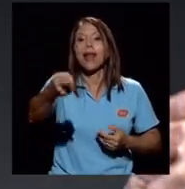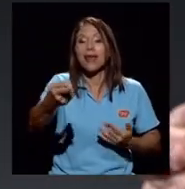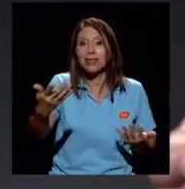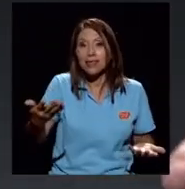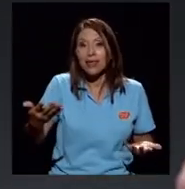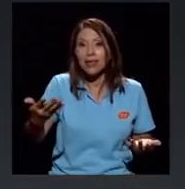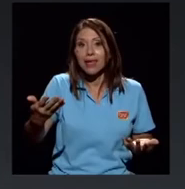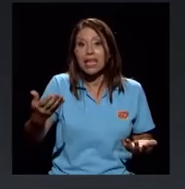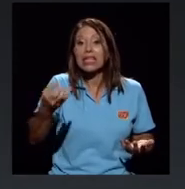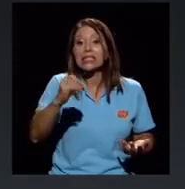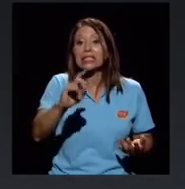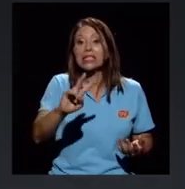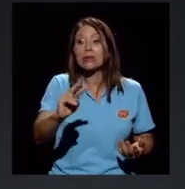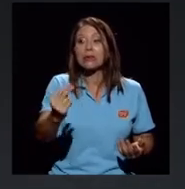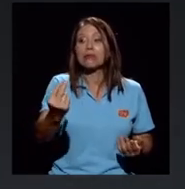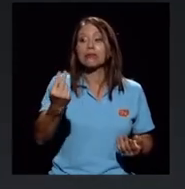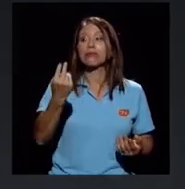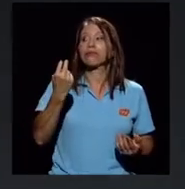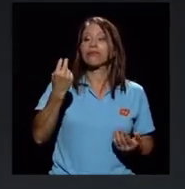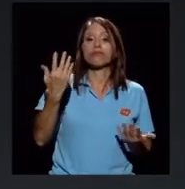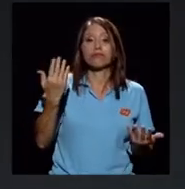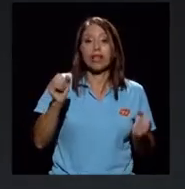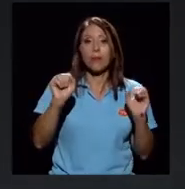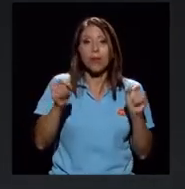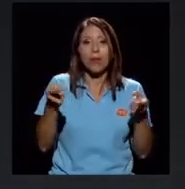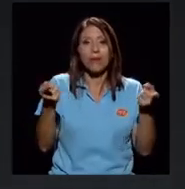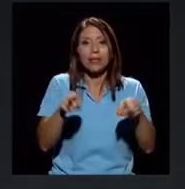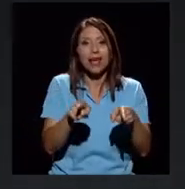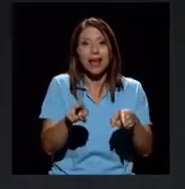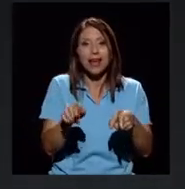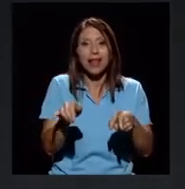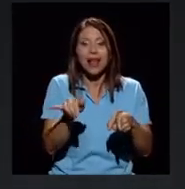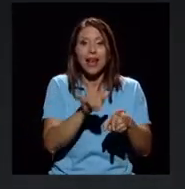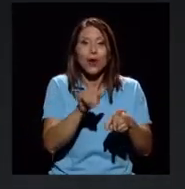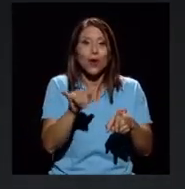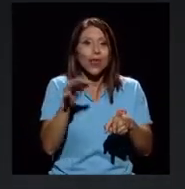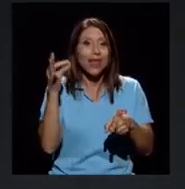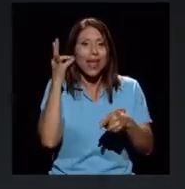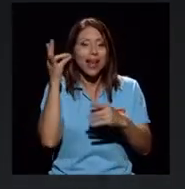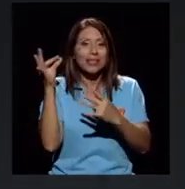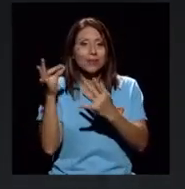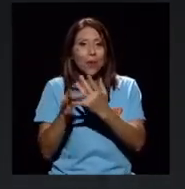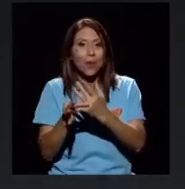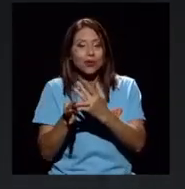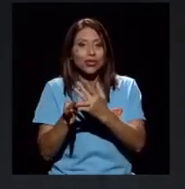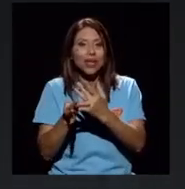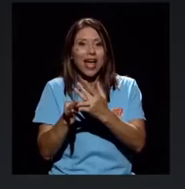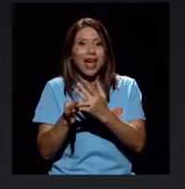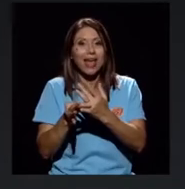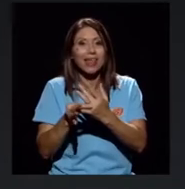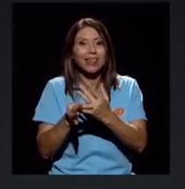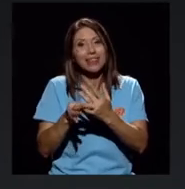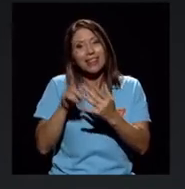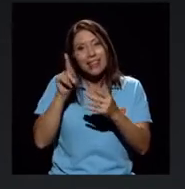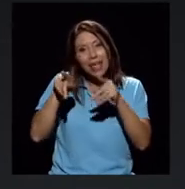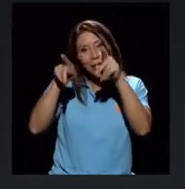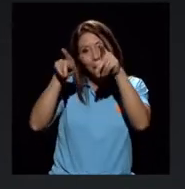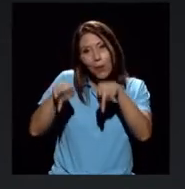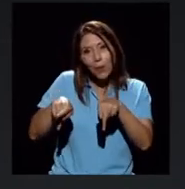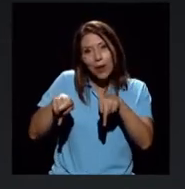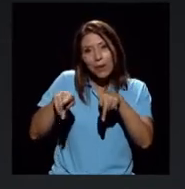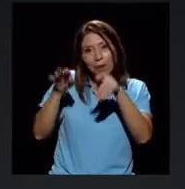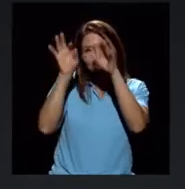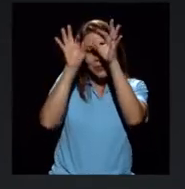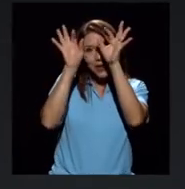huele el que mira para atrás le puede pasar lo de la esposa de algún personaje bíblico